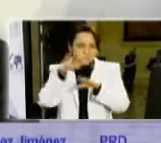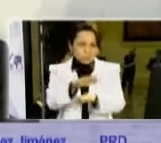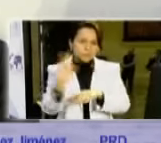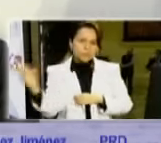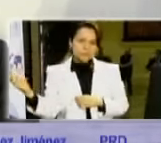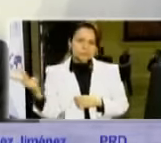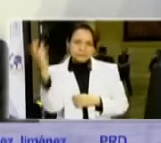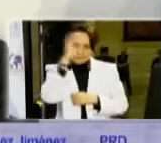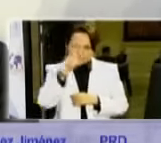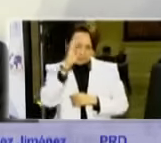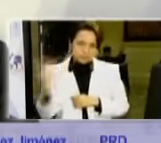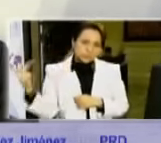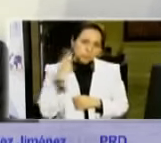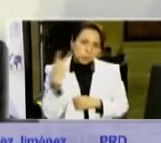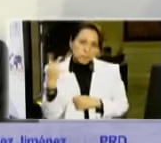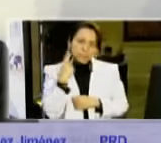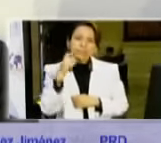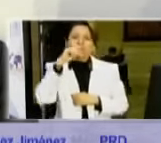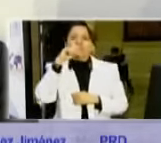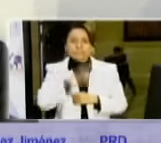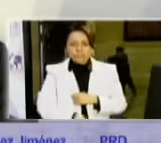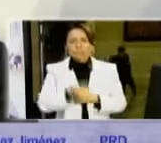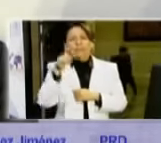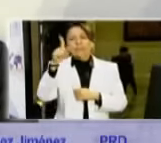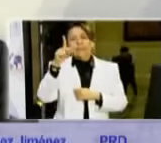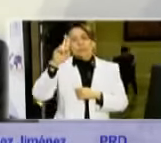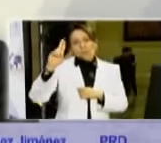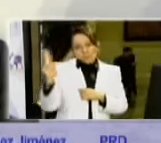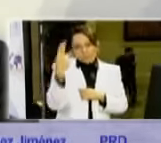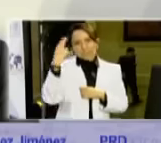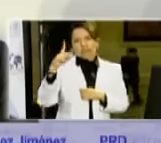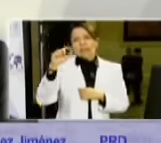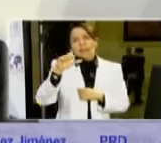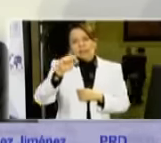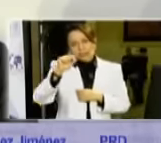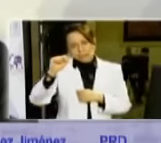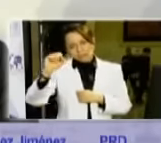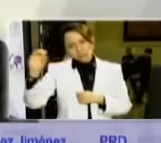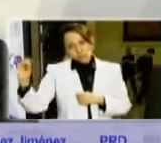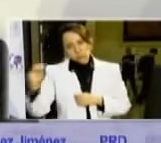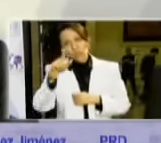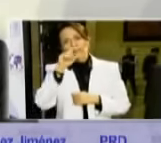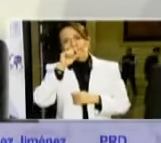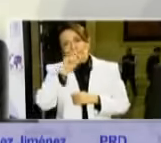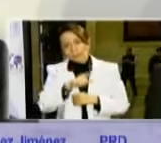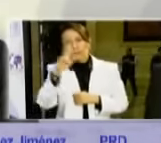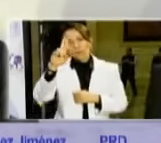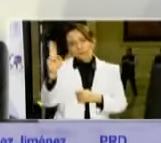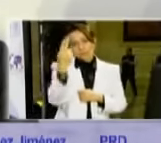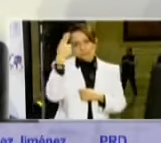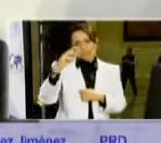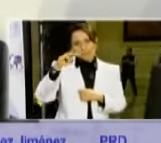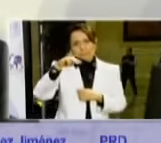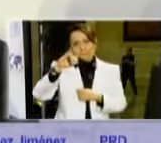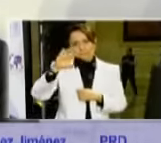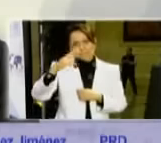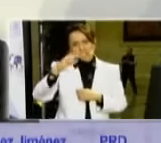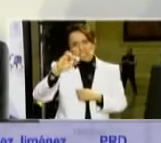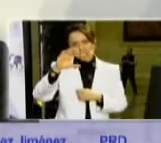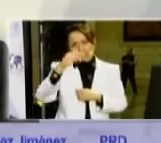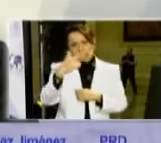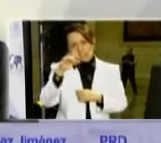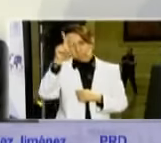en la Facultad Latinoamericana de Ciencias Sociales, Flaxo, y en la Universidad de Michigan, en los Estados Unidos. Ha